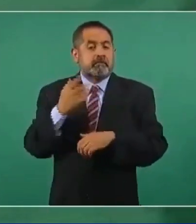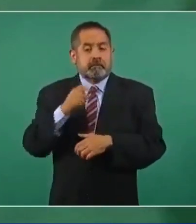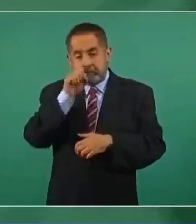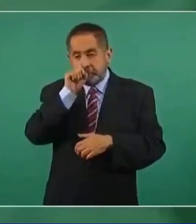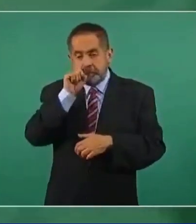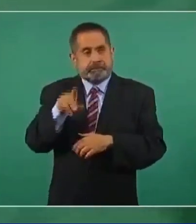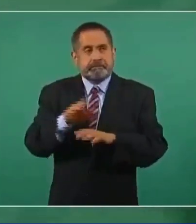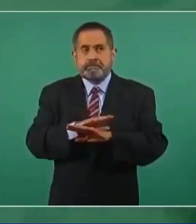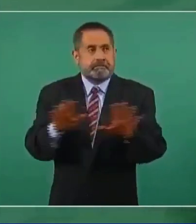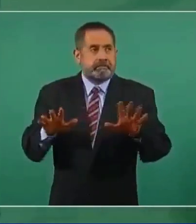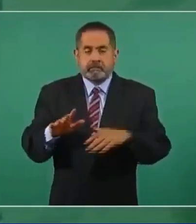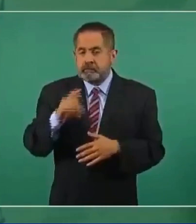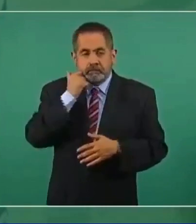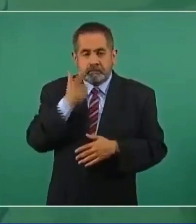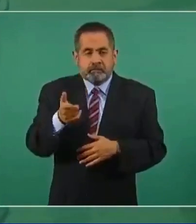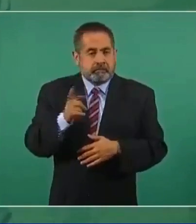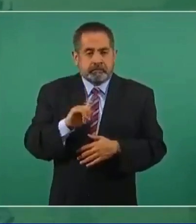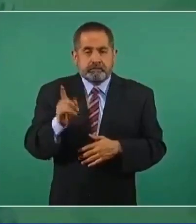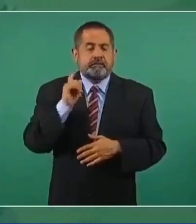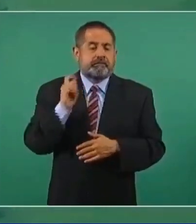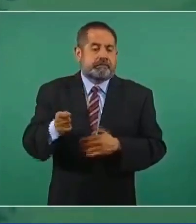tampoco queremos